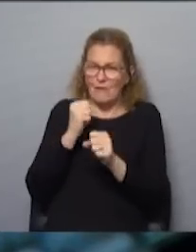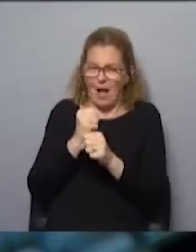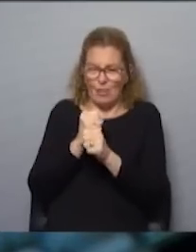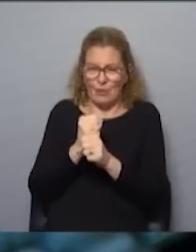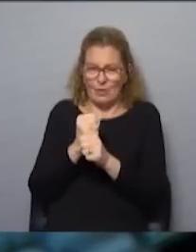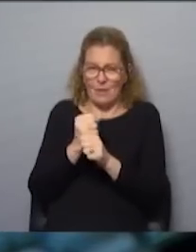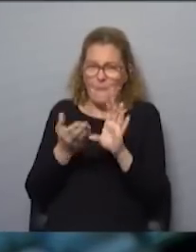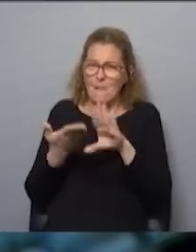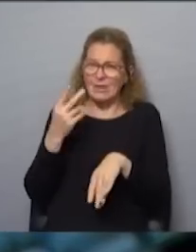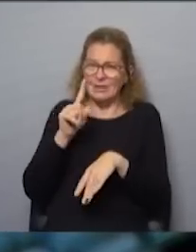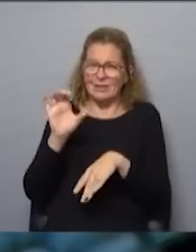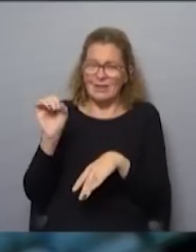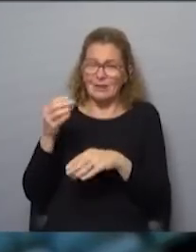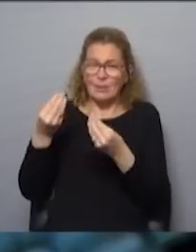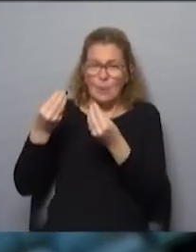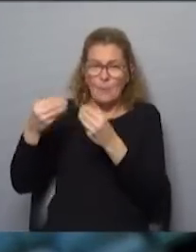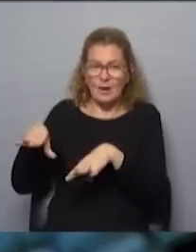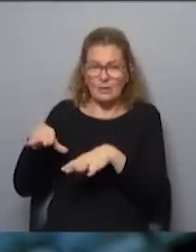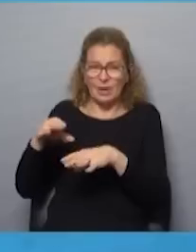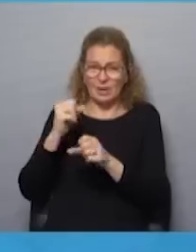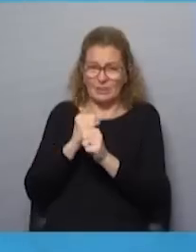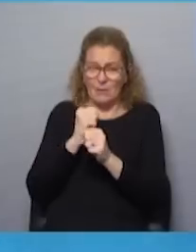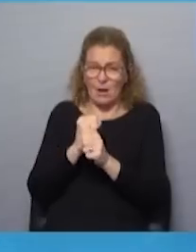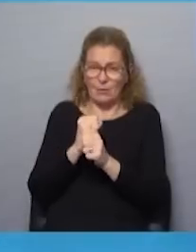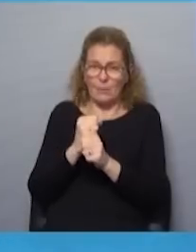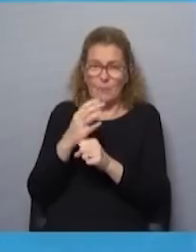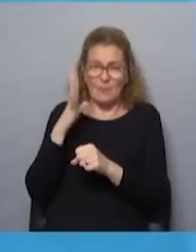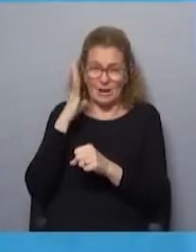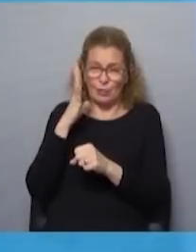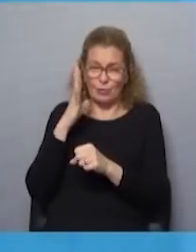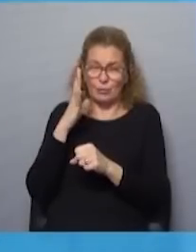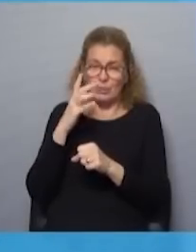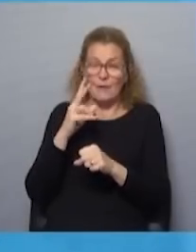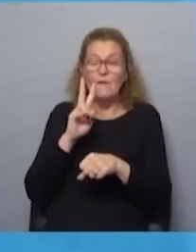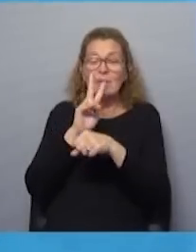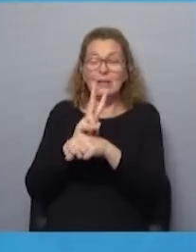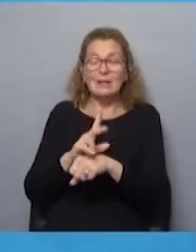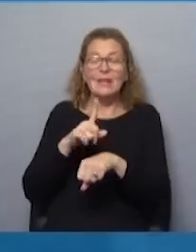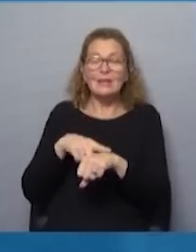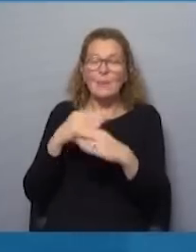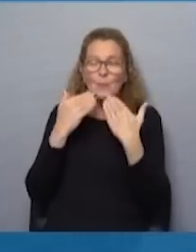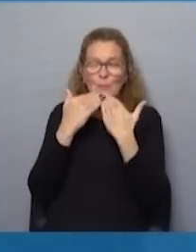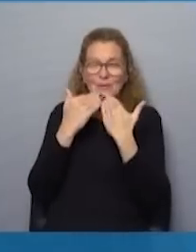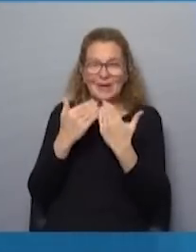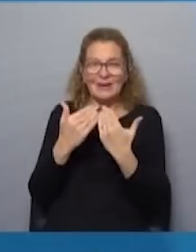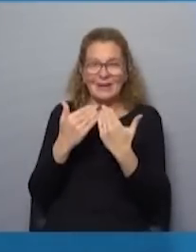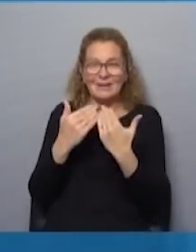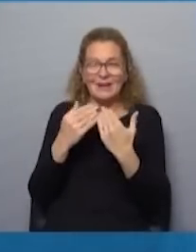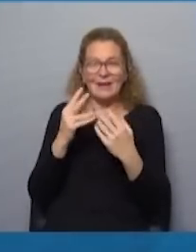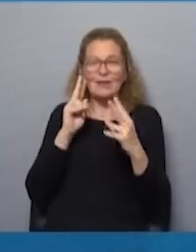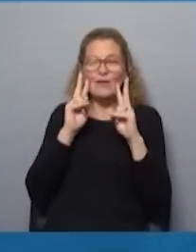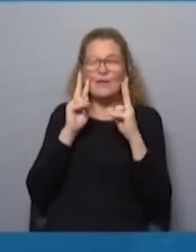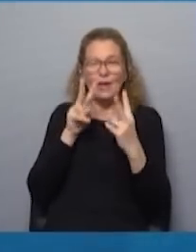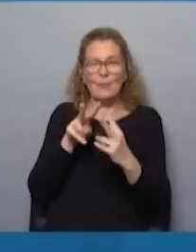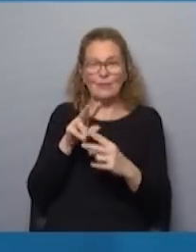que con el riesgo de perder su fuente de trabajo le agradezco mucho por su visita a su tiempo aquí a la vez la próxima